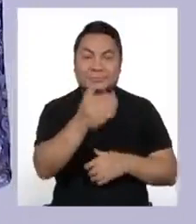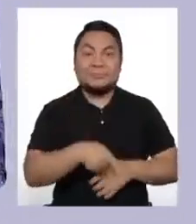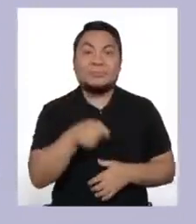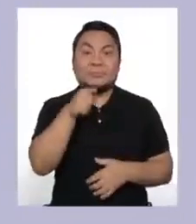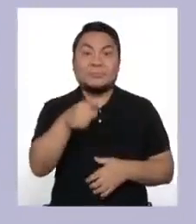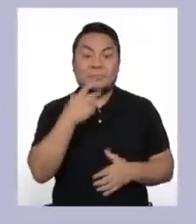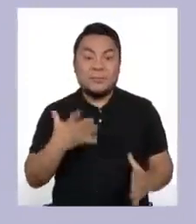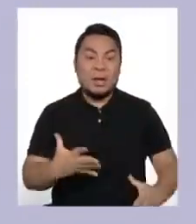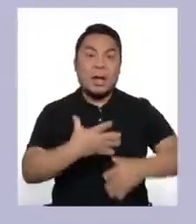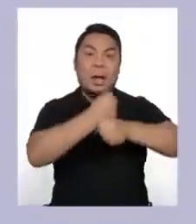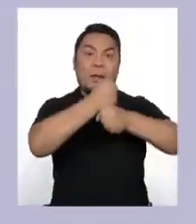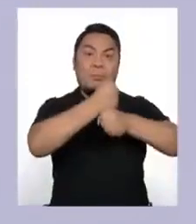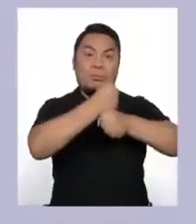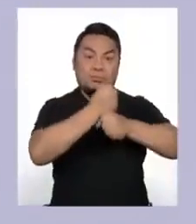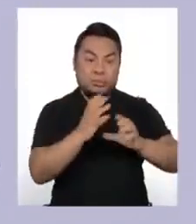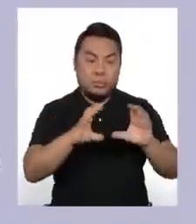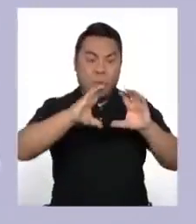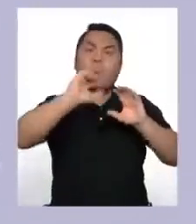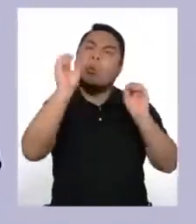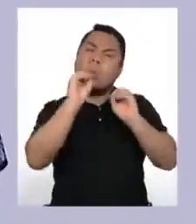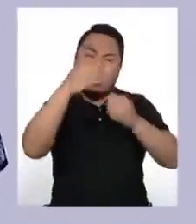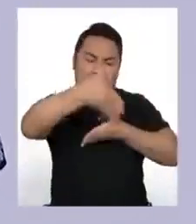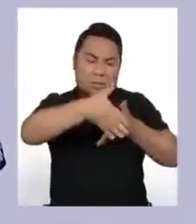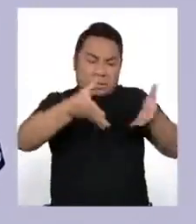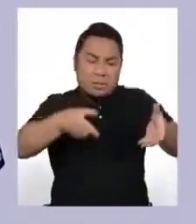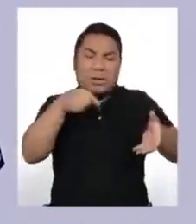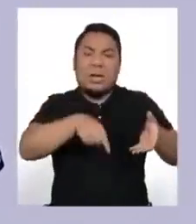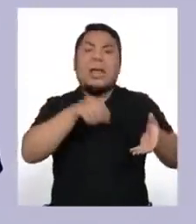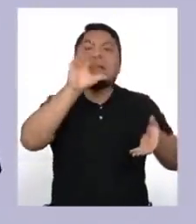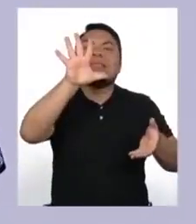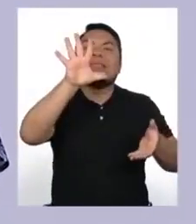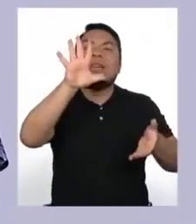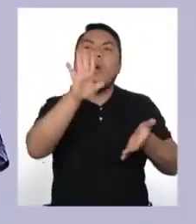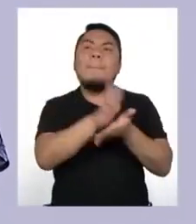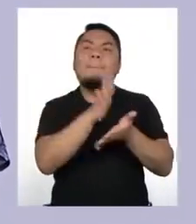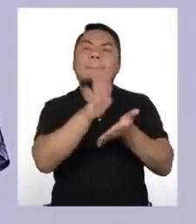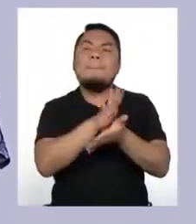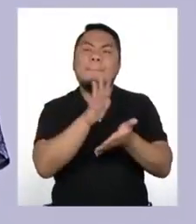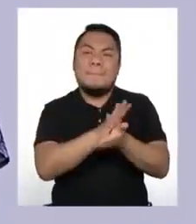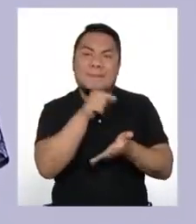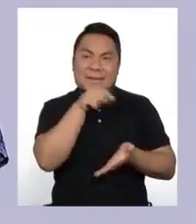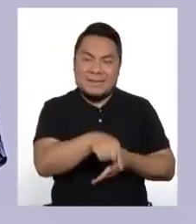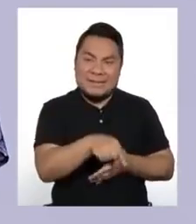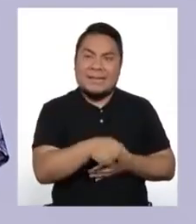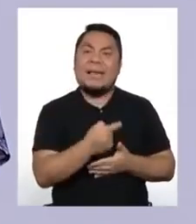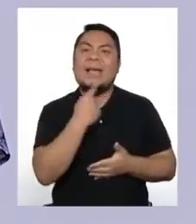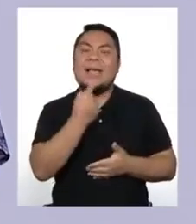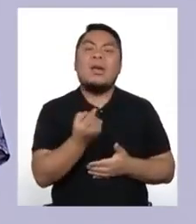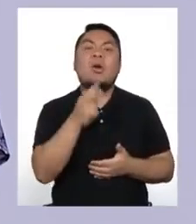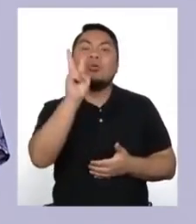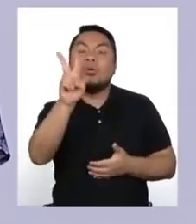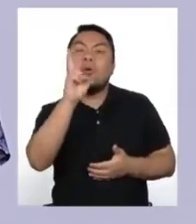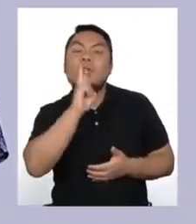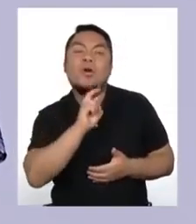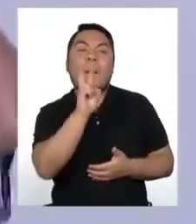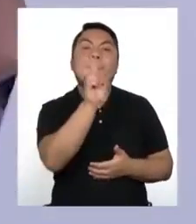en una bolsa oscura o cajita oscura 5 papelitos doblados, 3 de color verde y 2 de color